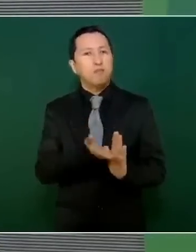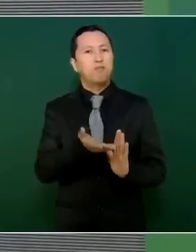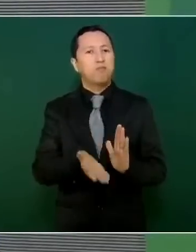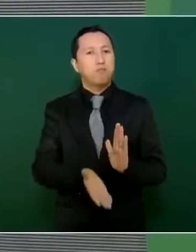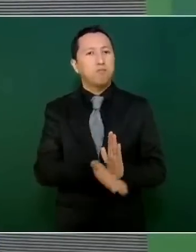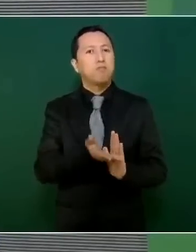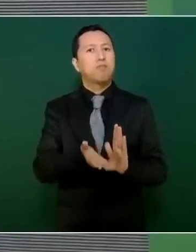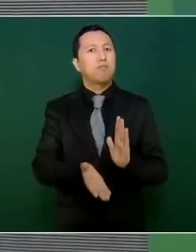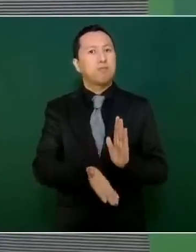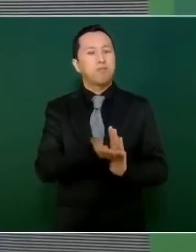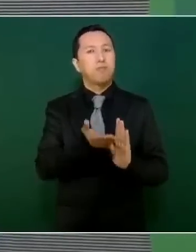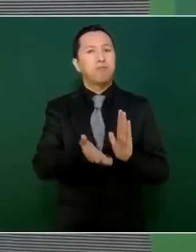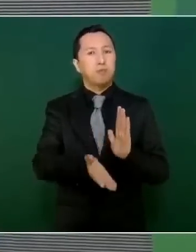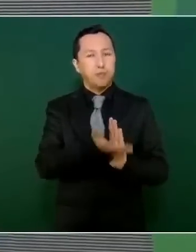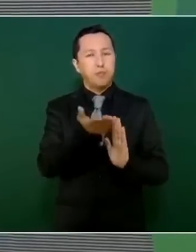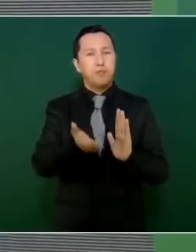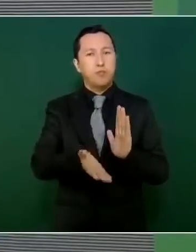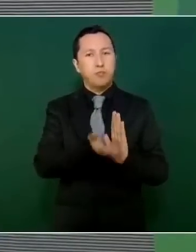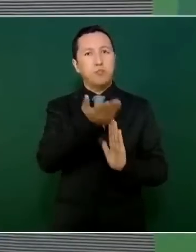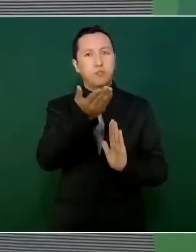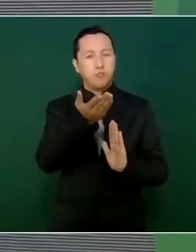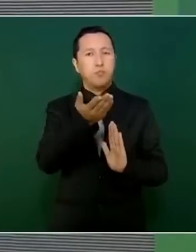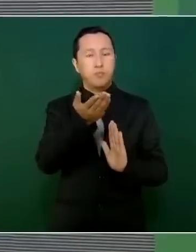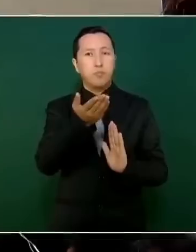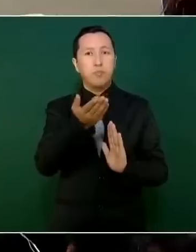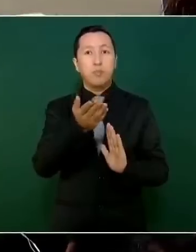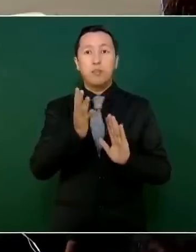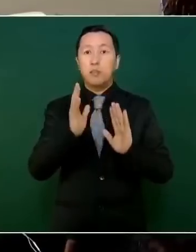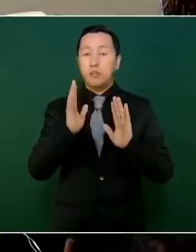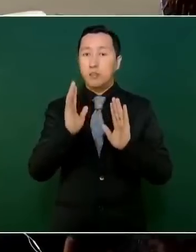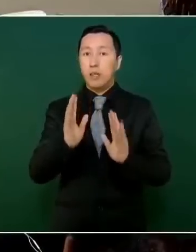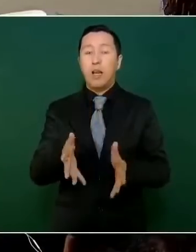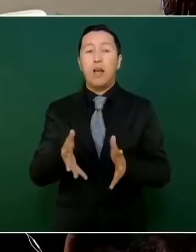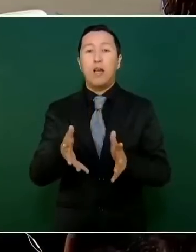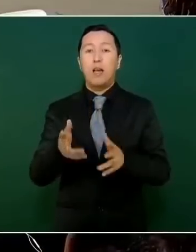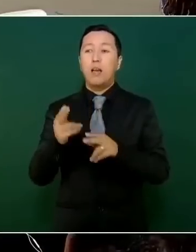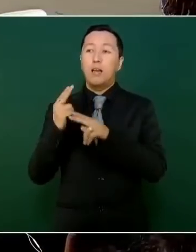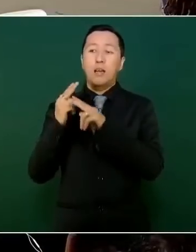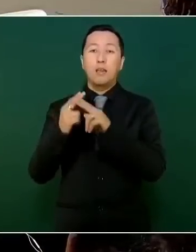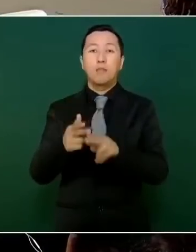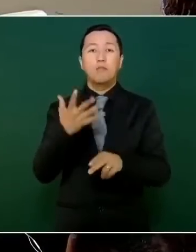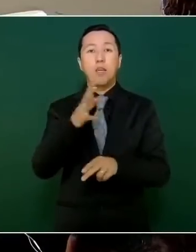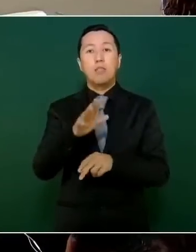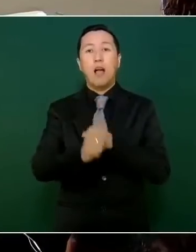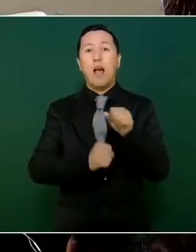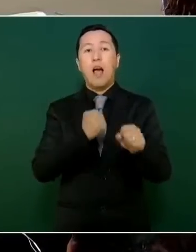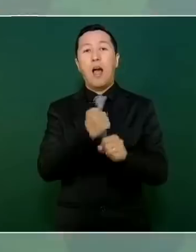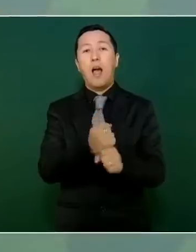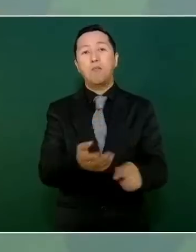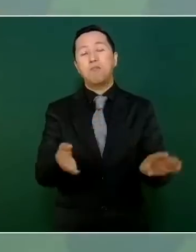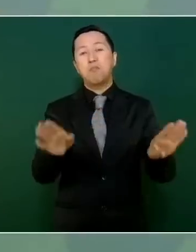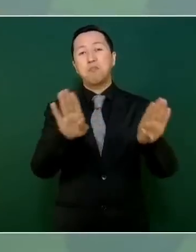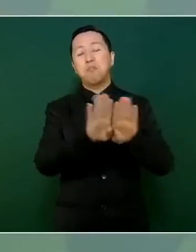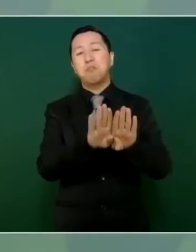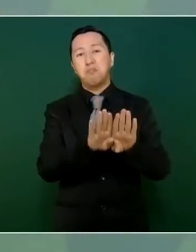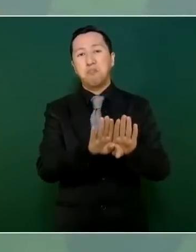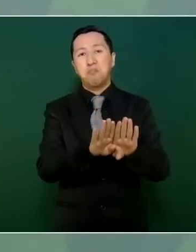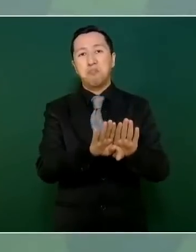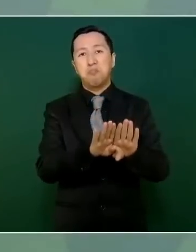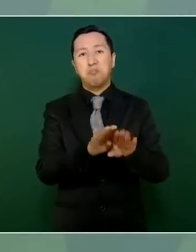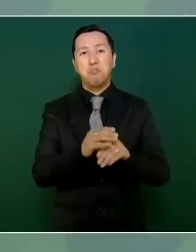y lleva pues 10 años cerrado. Se